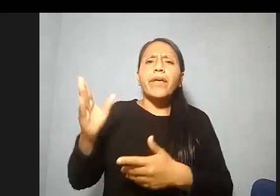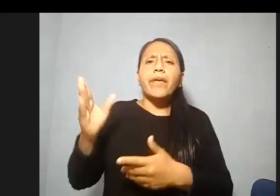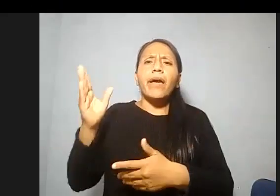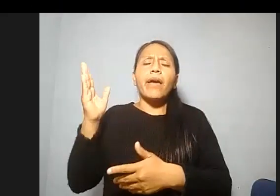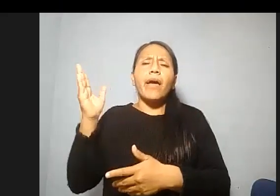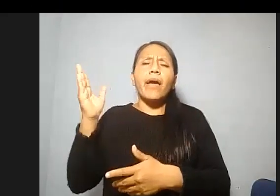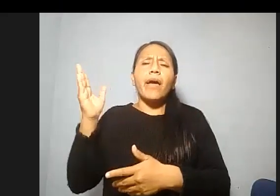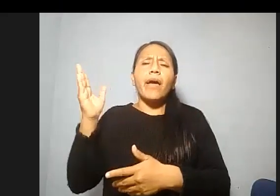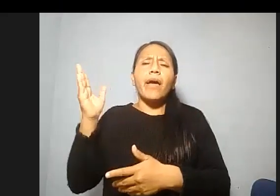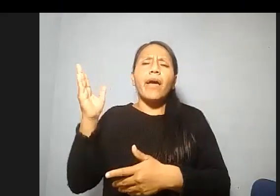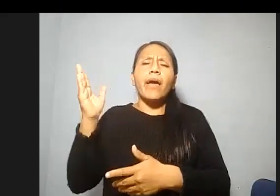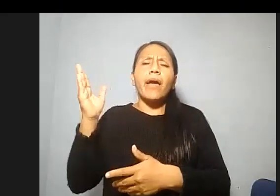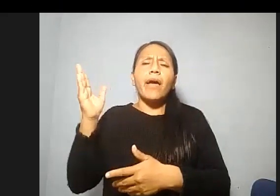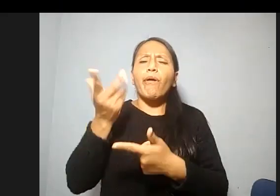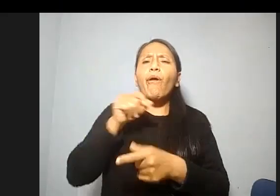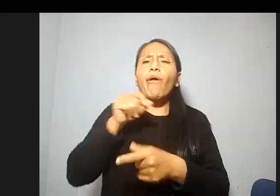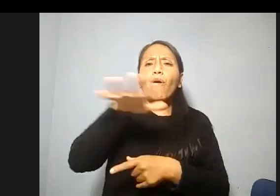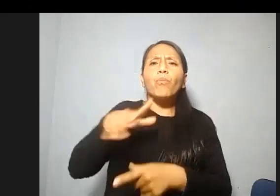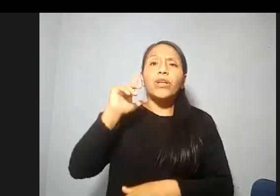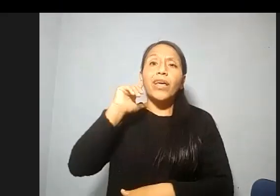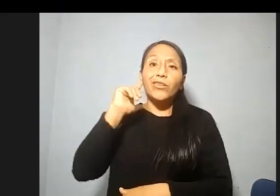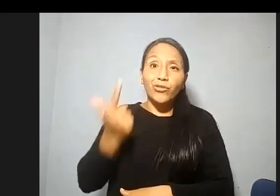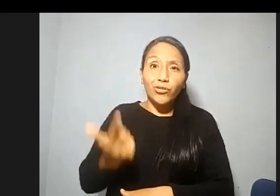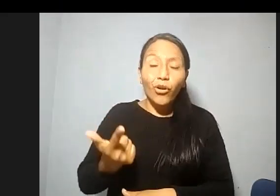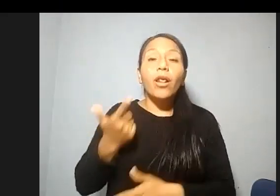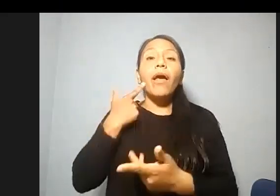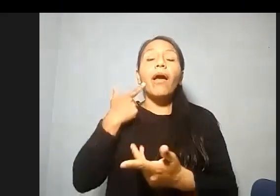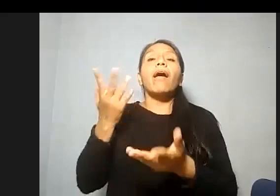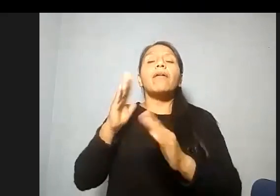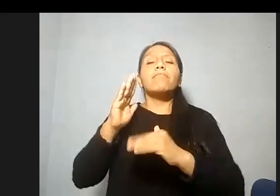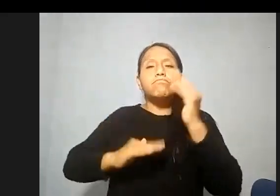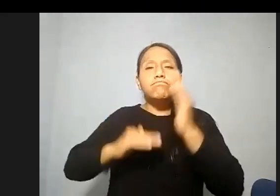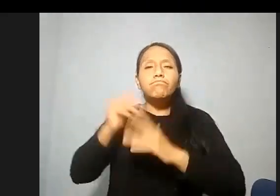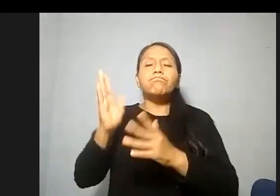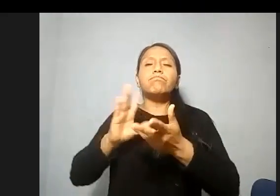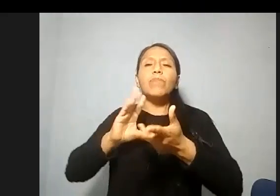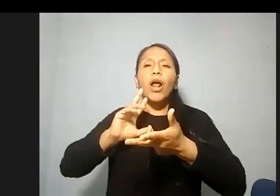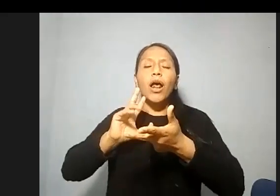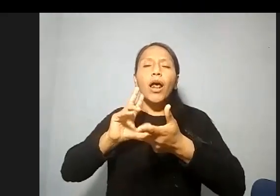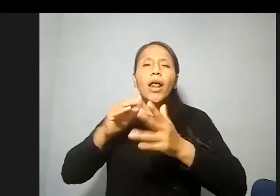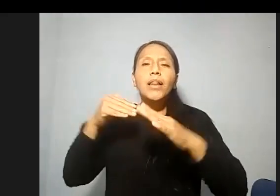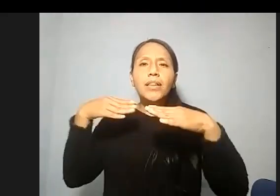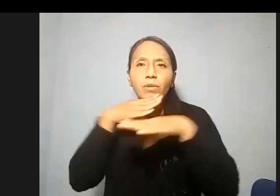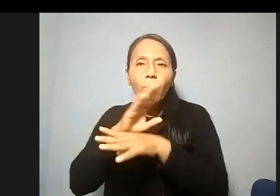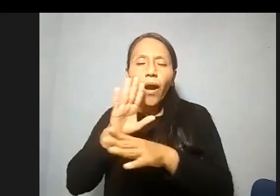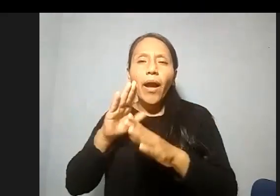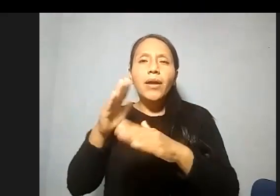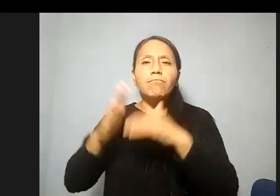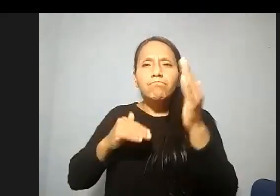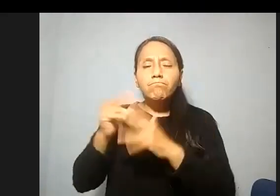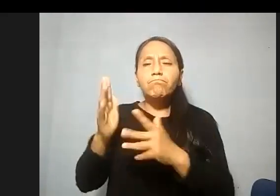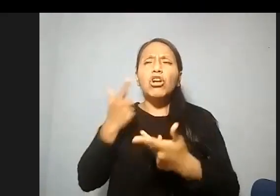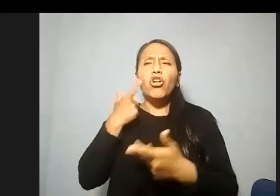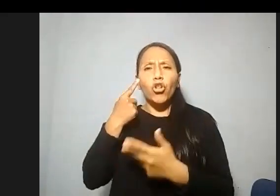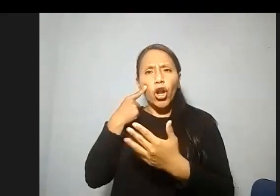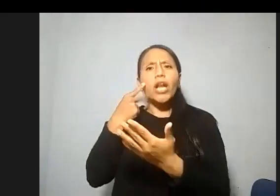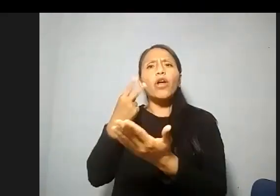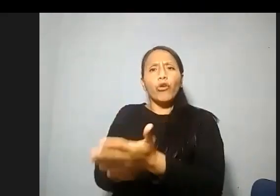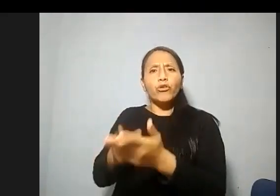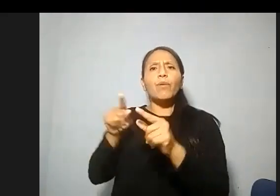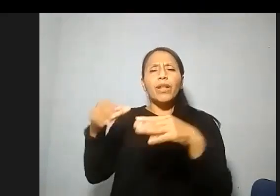comunidades sordas se empiezan a construir unos tipos de lenguaje y nosotros pues reconocemos esos tipos de lenguaje, esa